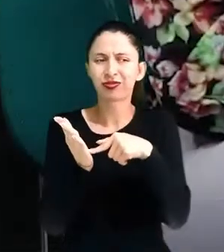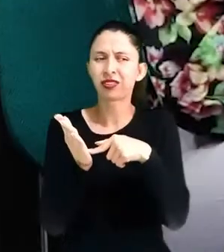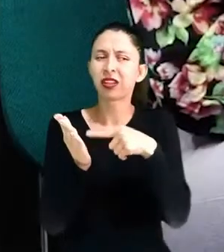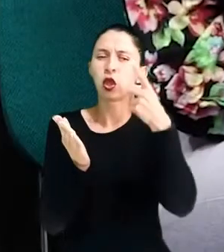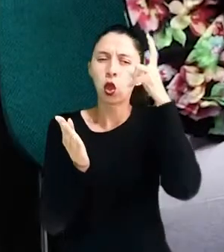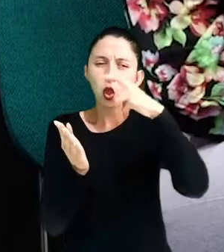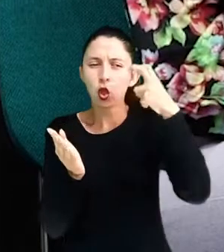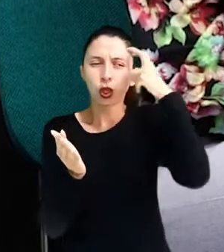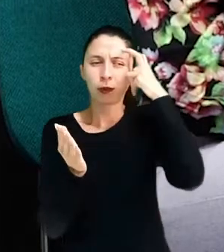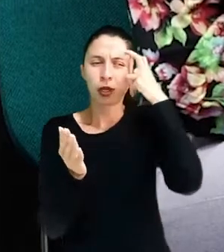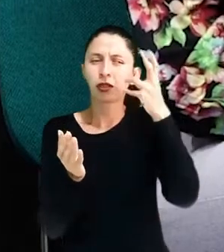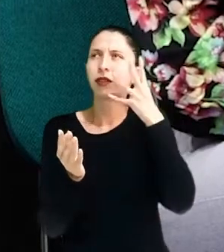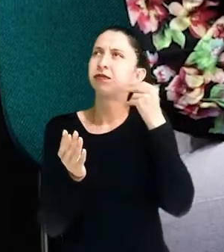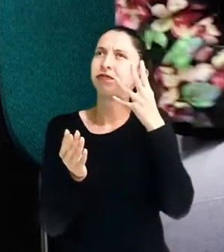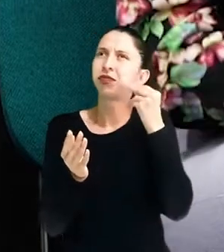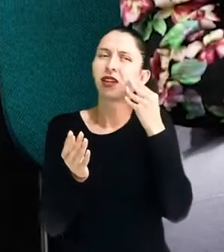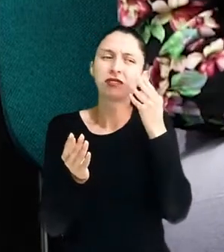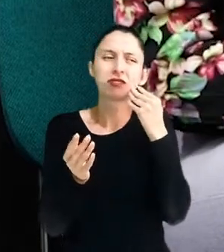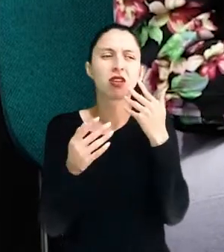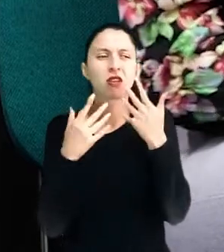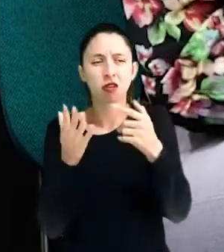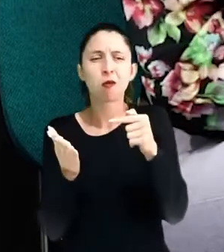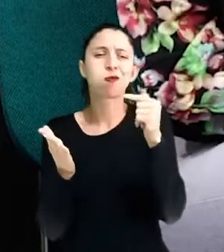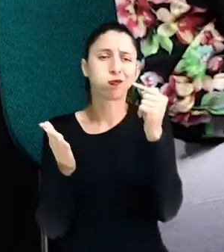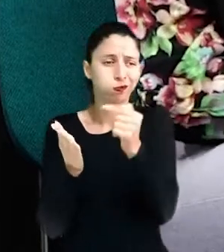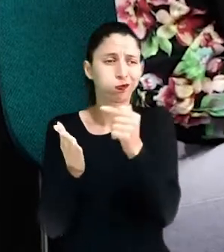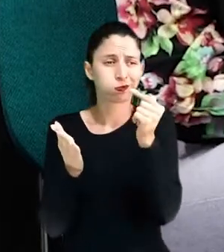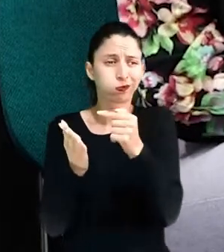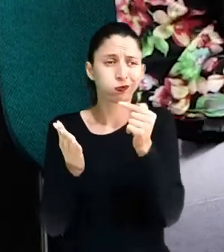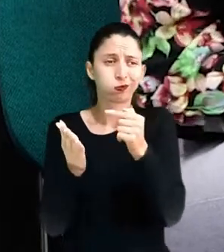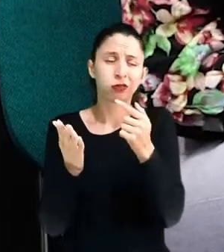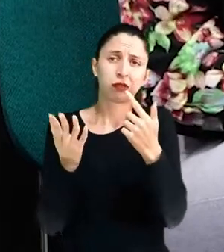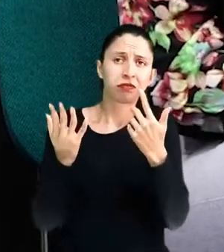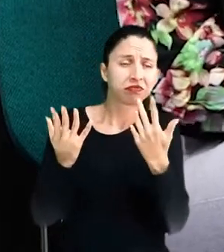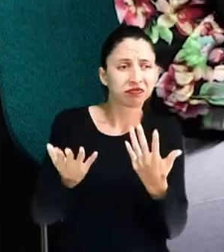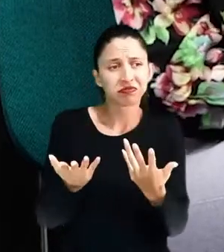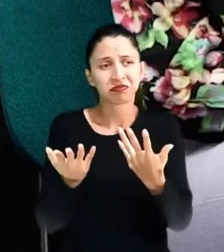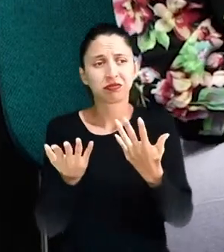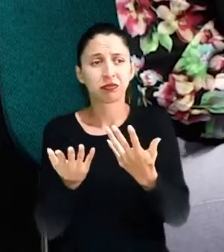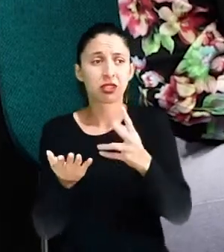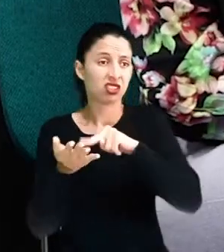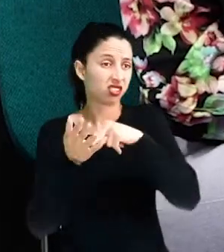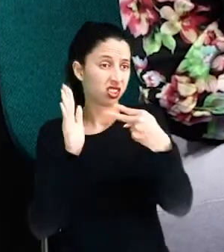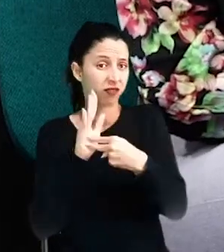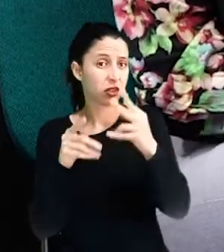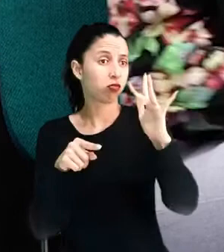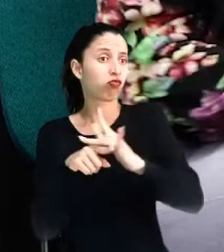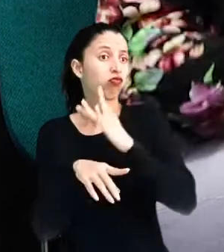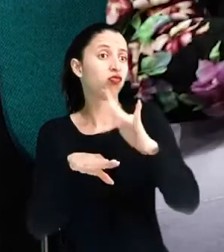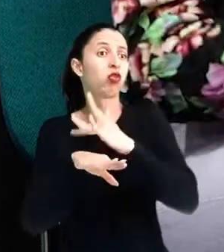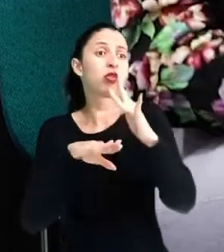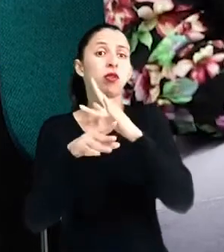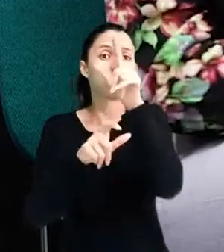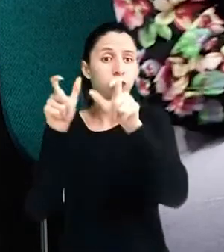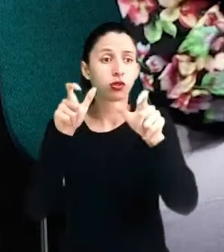esas experiencias con las que usted habla, que son tan motivadoras también quizá para otros profesionales, que inspiran también a